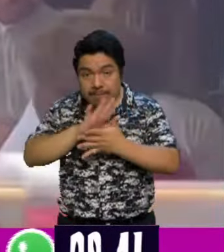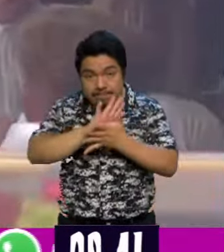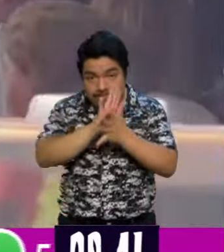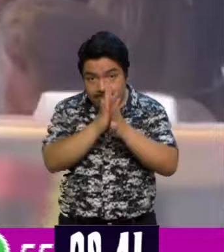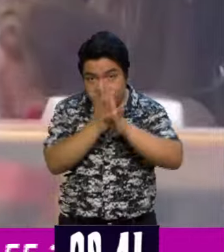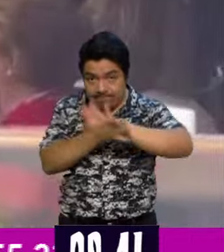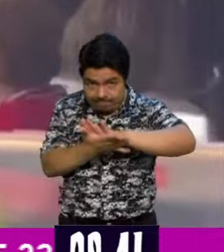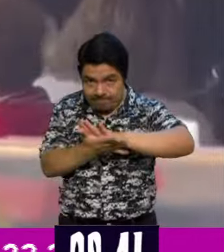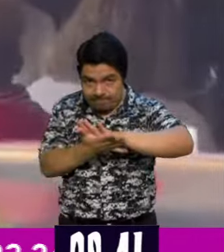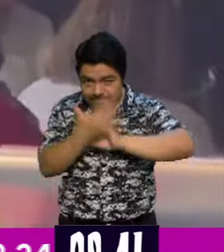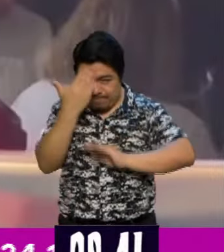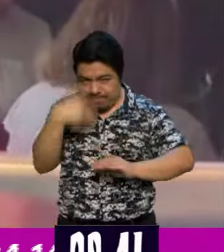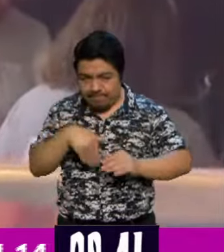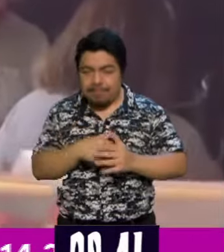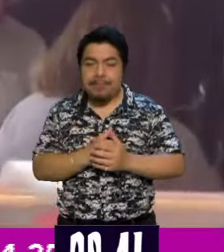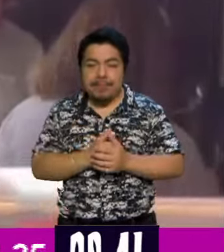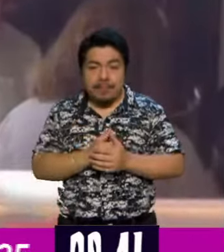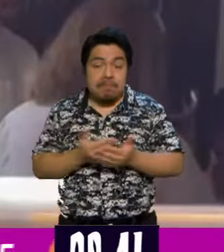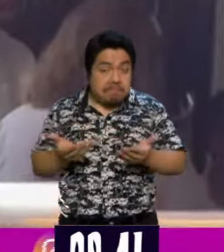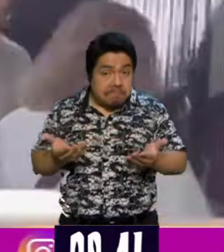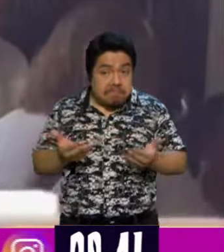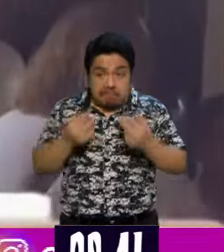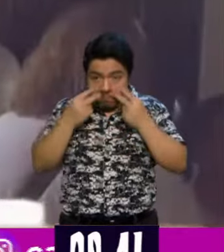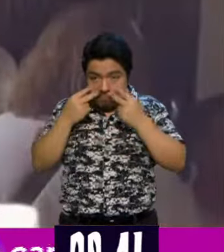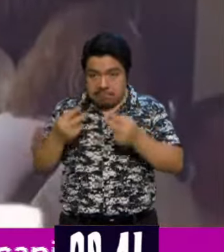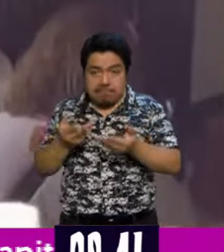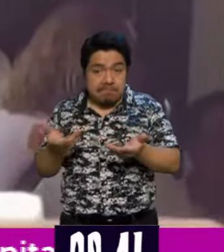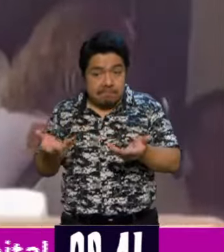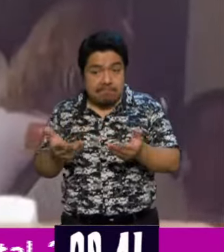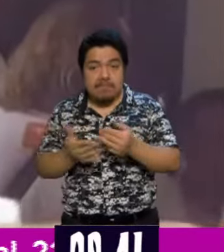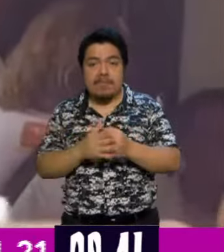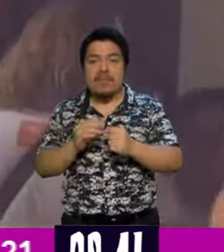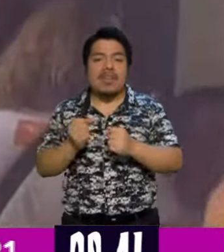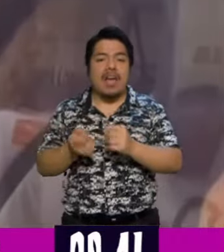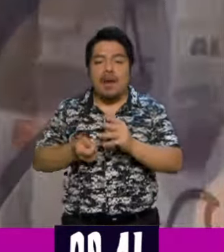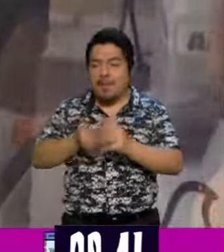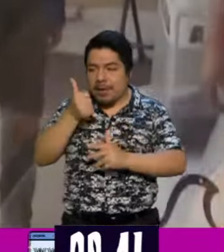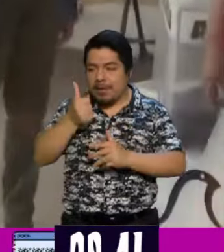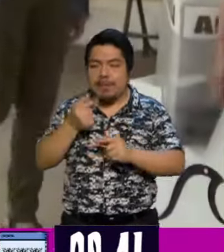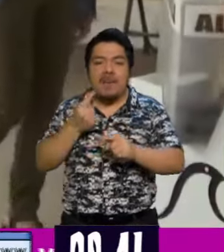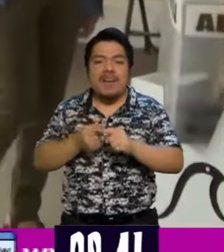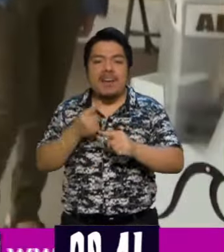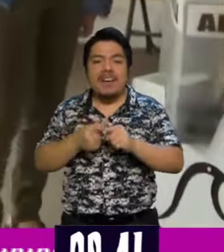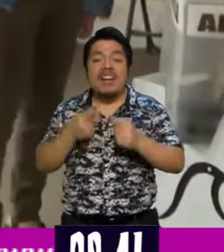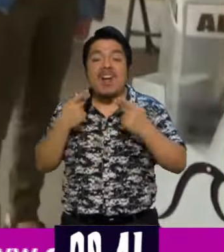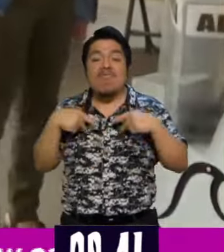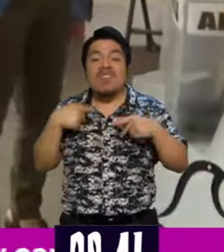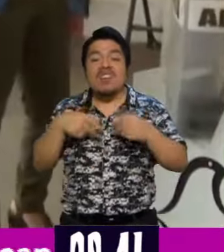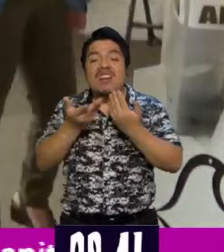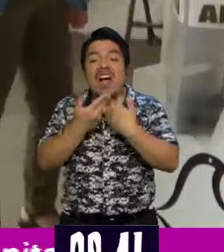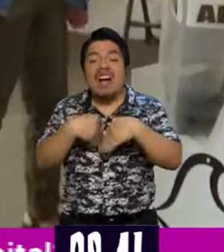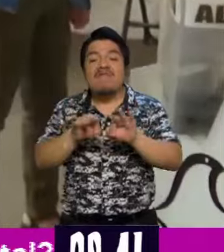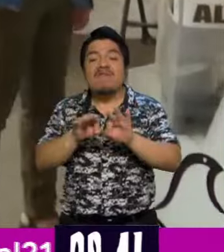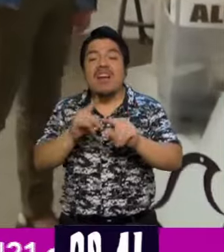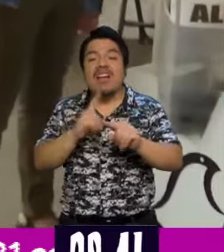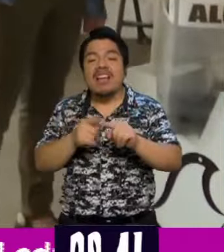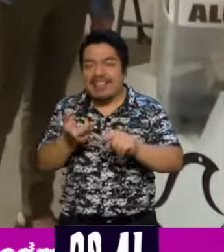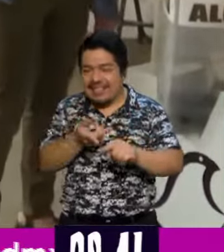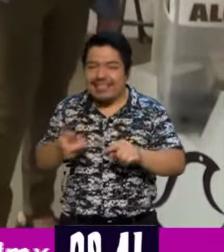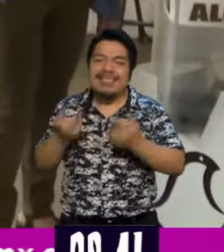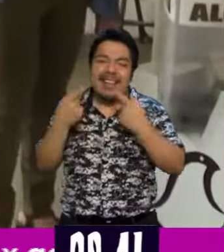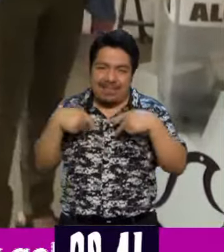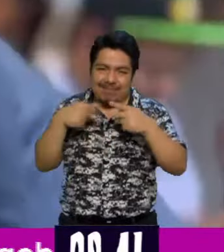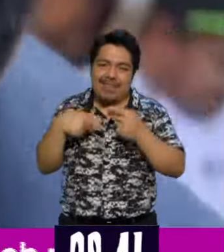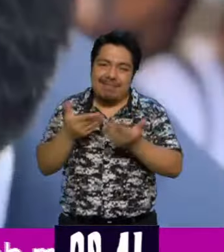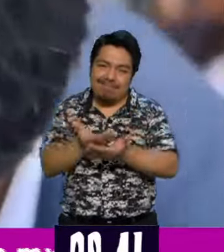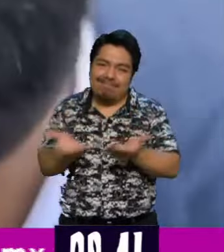transformación. Entonces, lo que encontramos es este primer protagonista de esta historia, que es de alguna manera el conjunto de